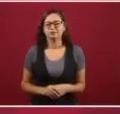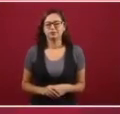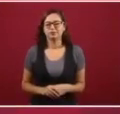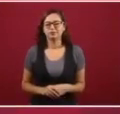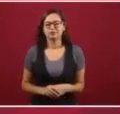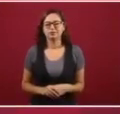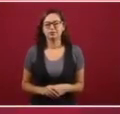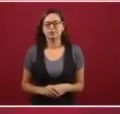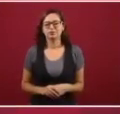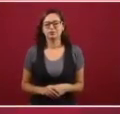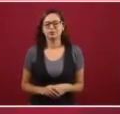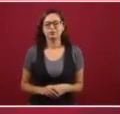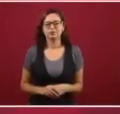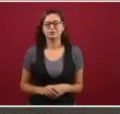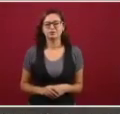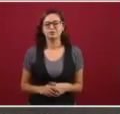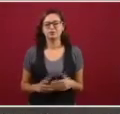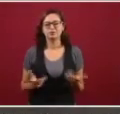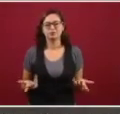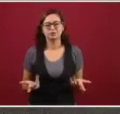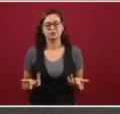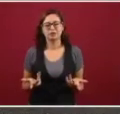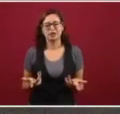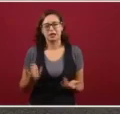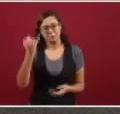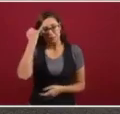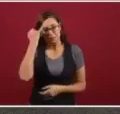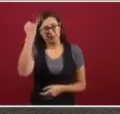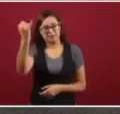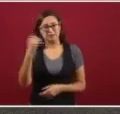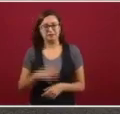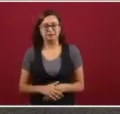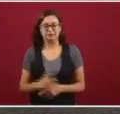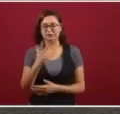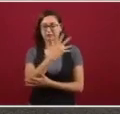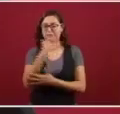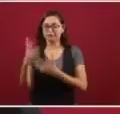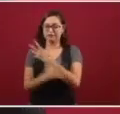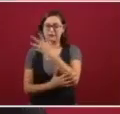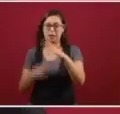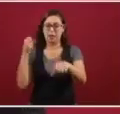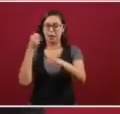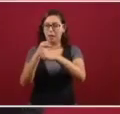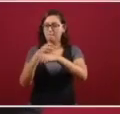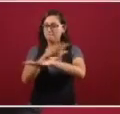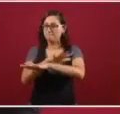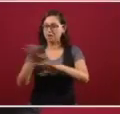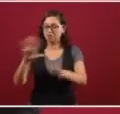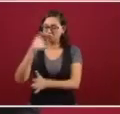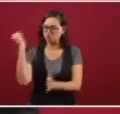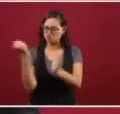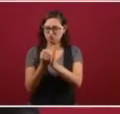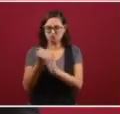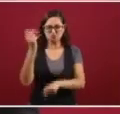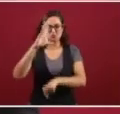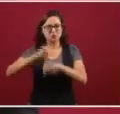cómo hicieron o se aprobó el estudio de impacto ambiental para construir Texcoco.